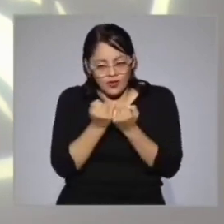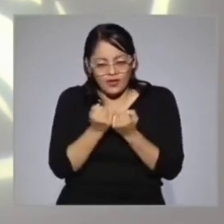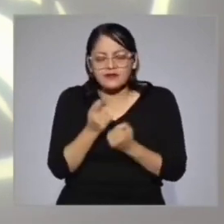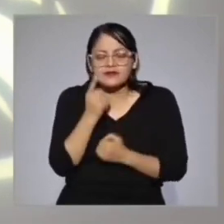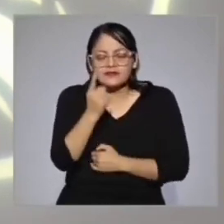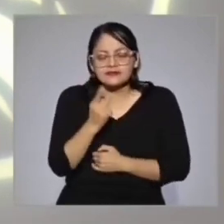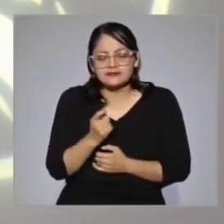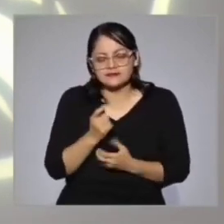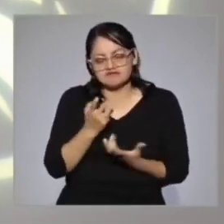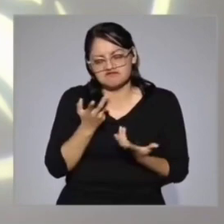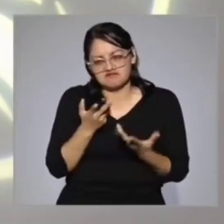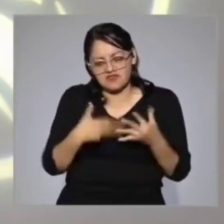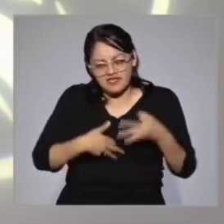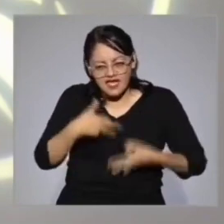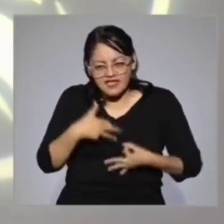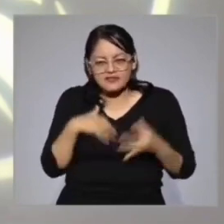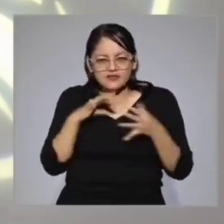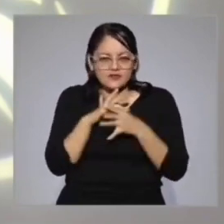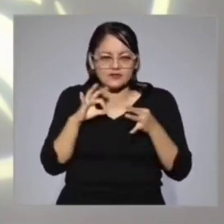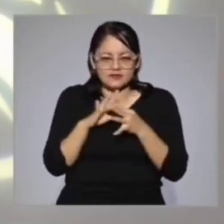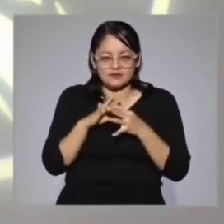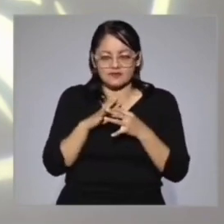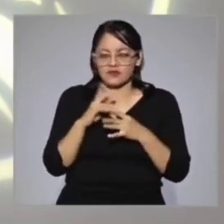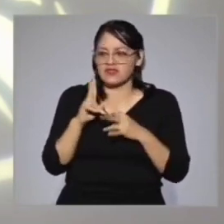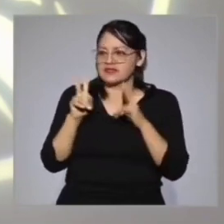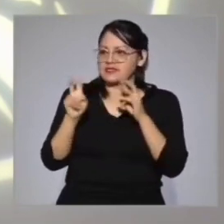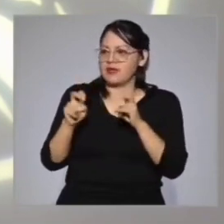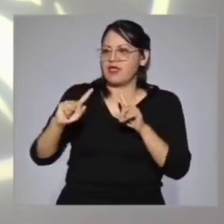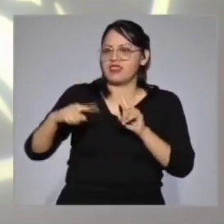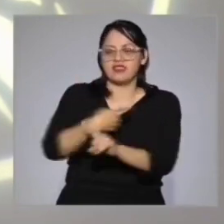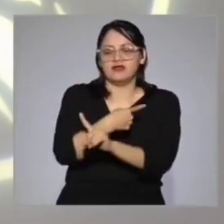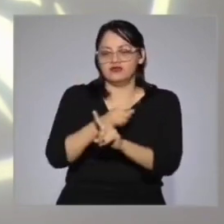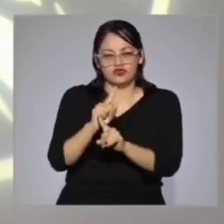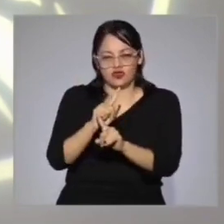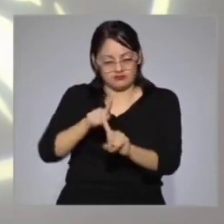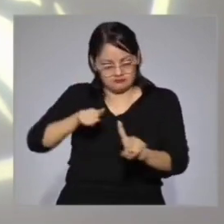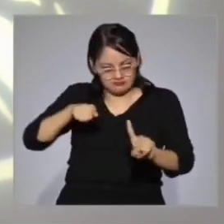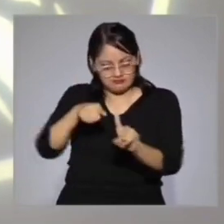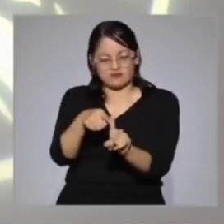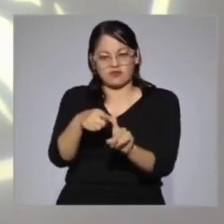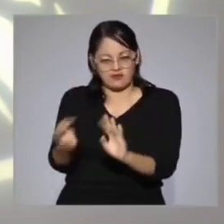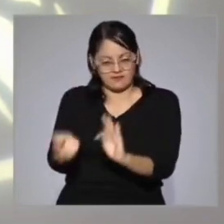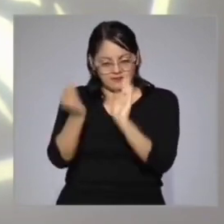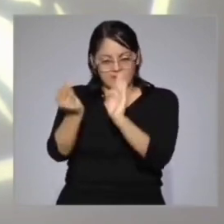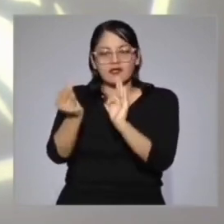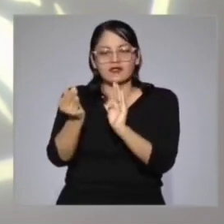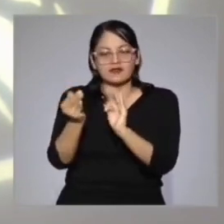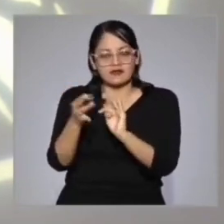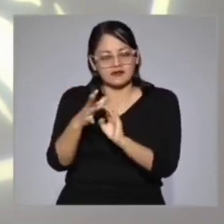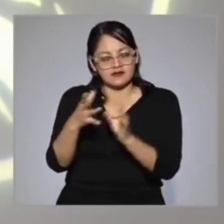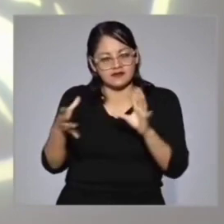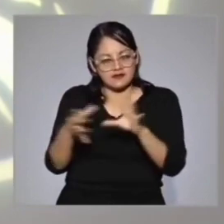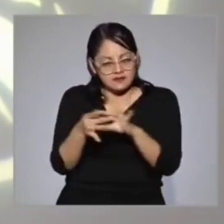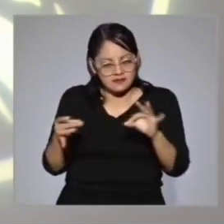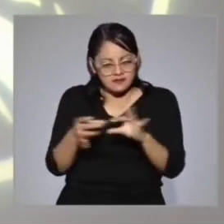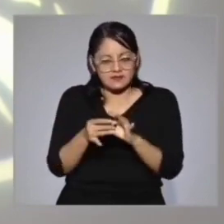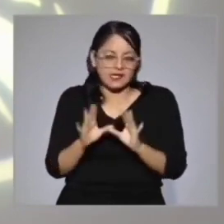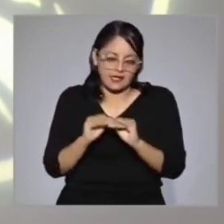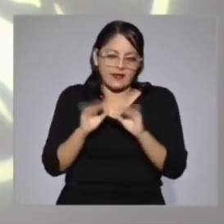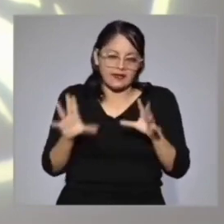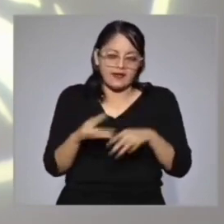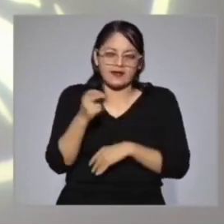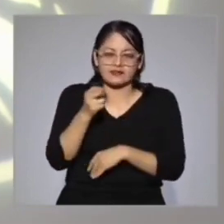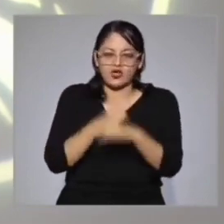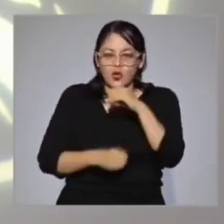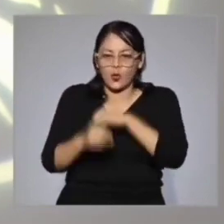las sutilezas propias del teatro, que es no darle vuelta al tema, tocarlo de forma frontal, hacerlo de manera directa. Claro, es